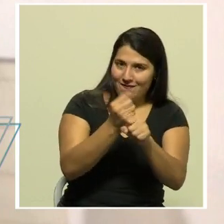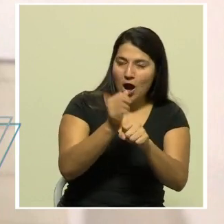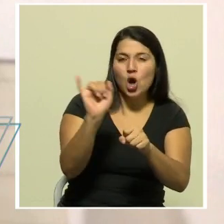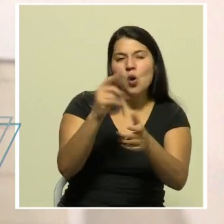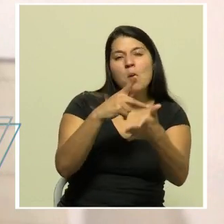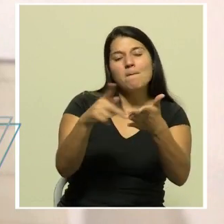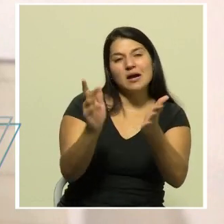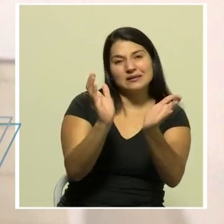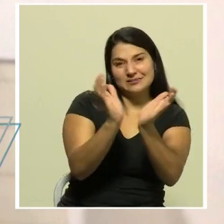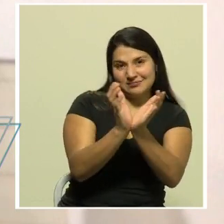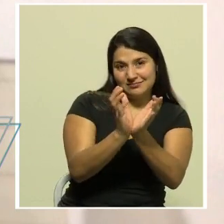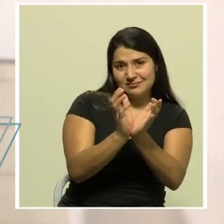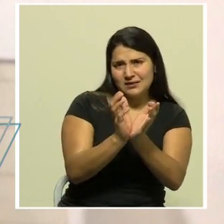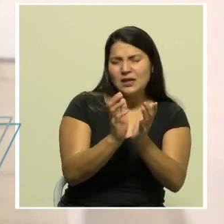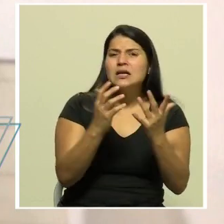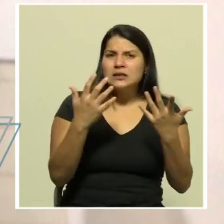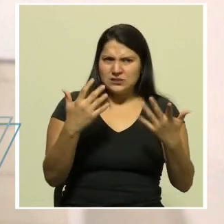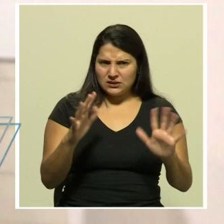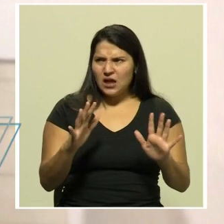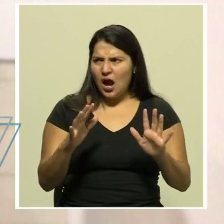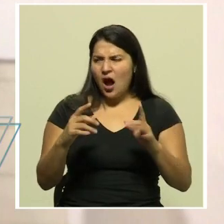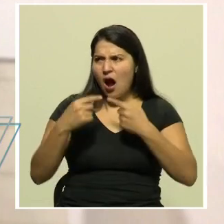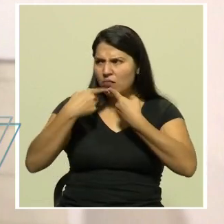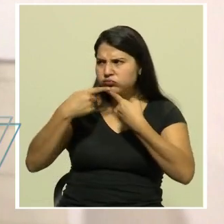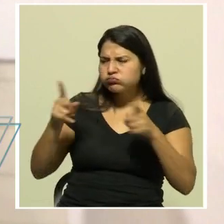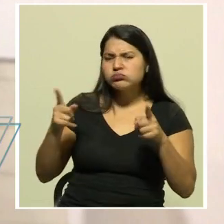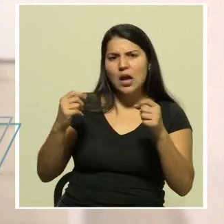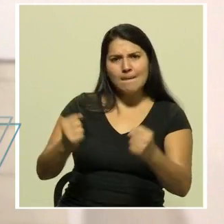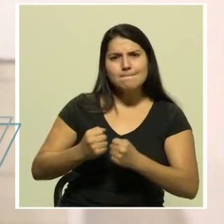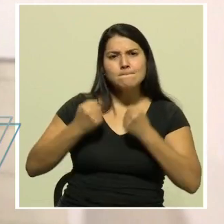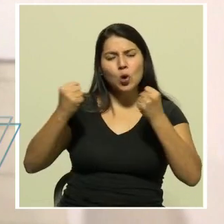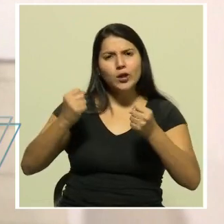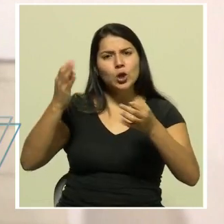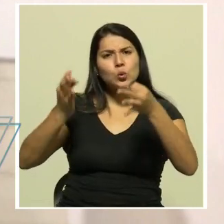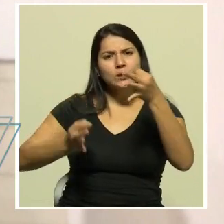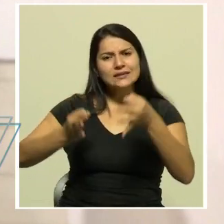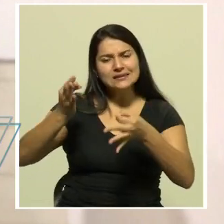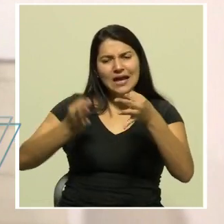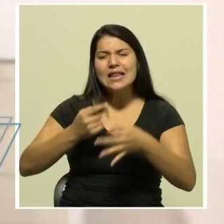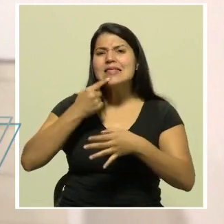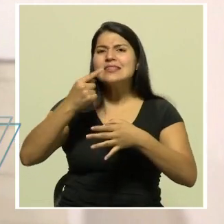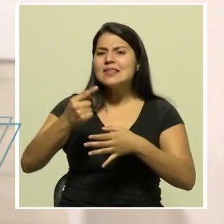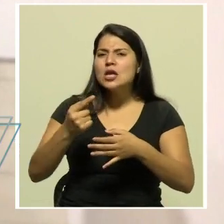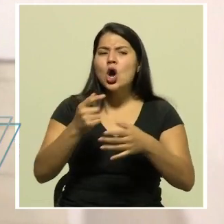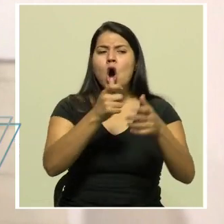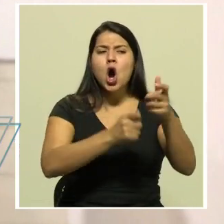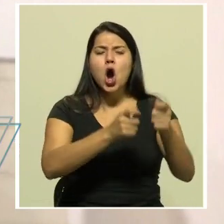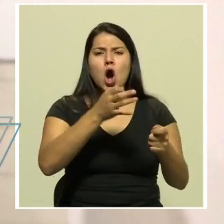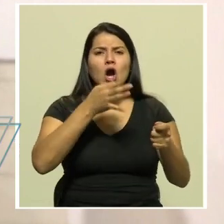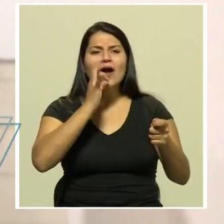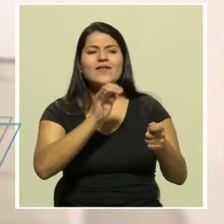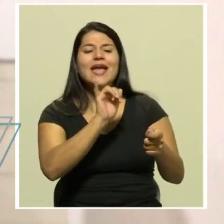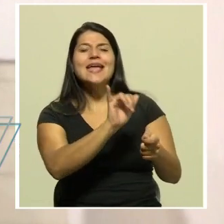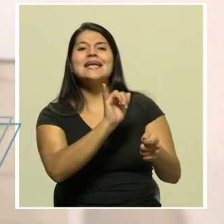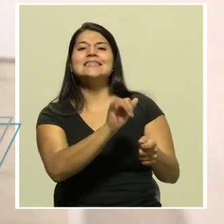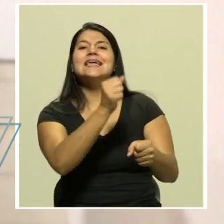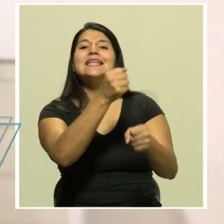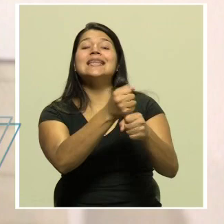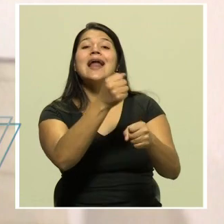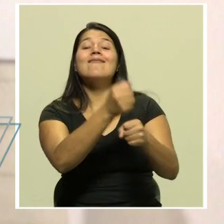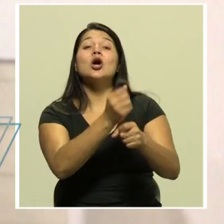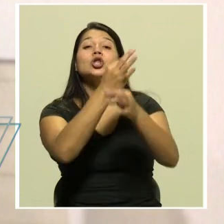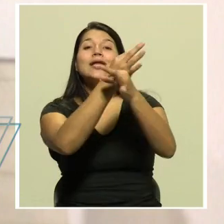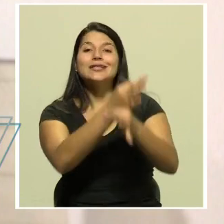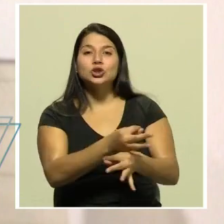y sobre esto ha habido toda una discusión porque incluso hay una resolución del Poder Judicial en el que se dice que la cosecha del café es una práctica